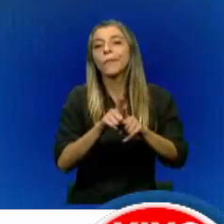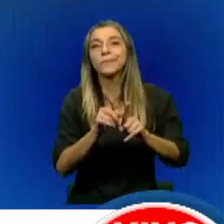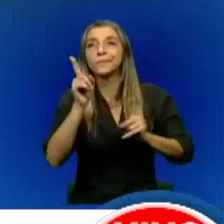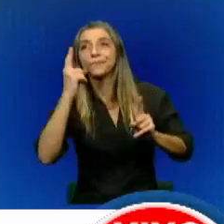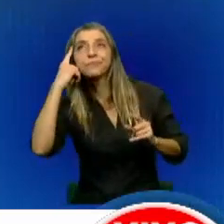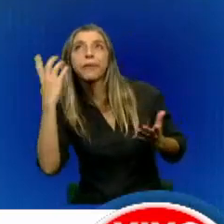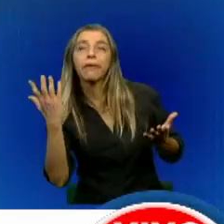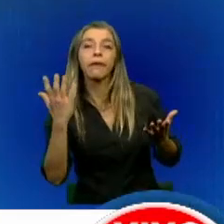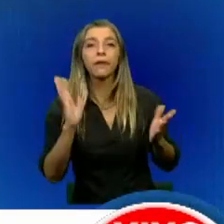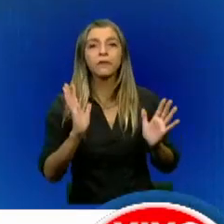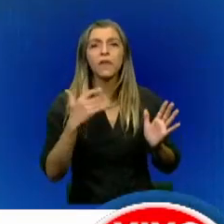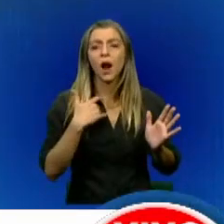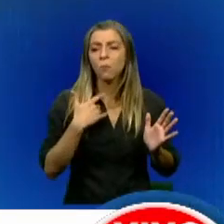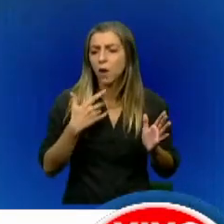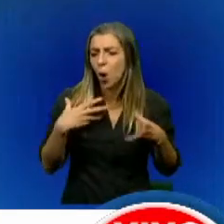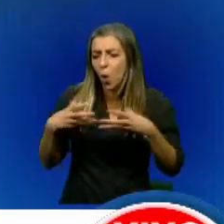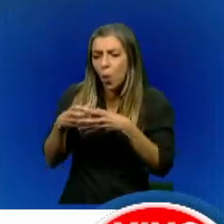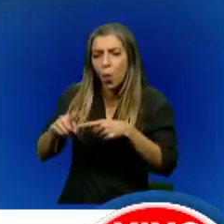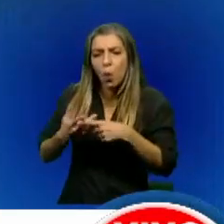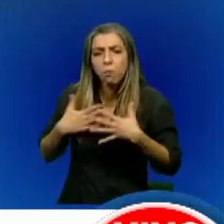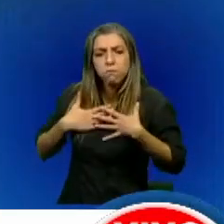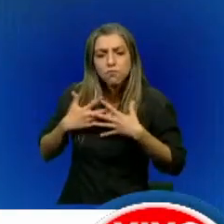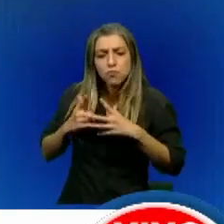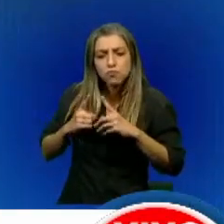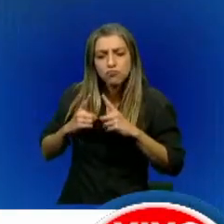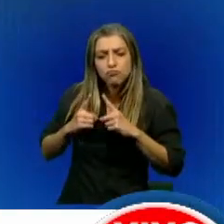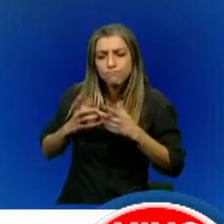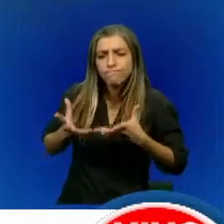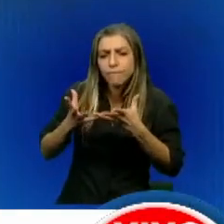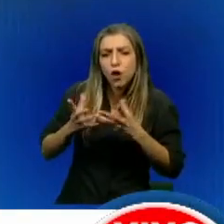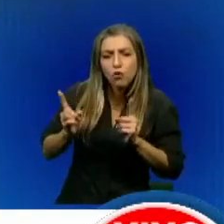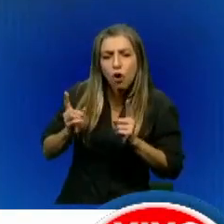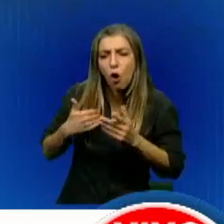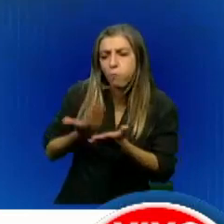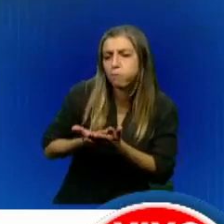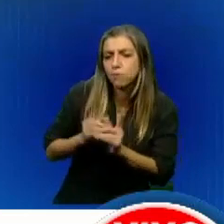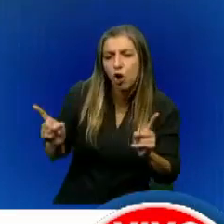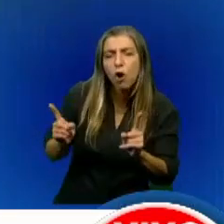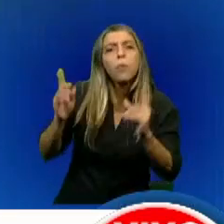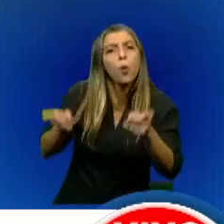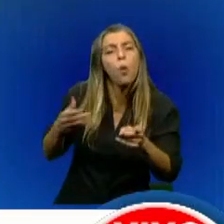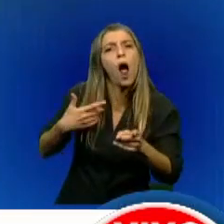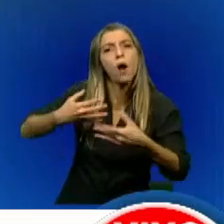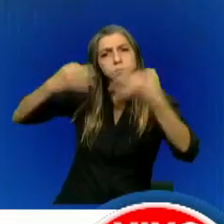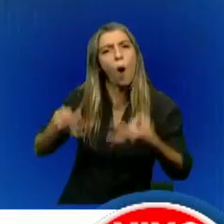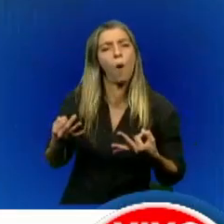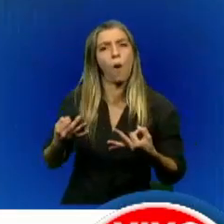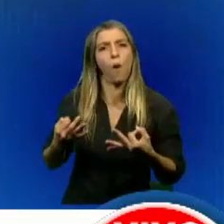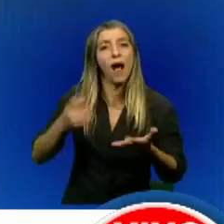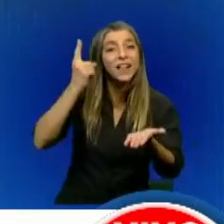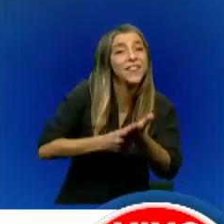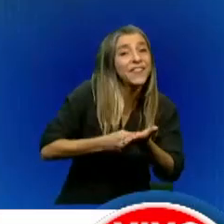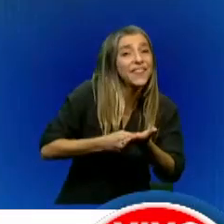dice, no la impulsó mi fuerza política, pero saben que está muy bien, que fue el decreto 222 del